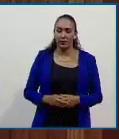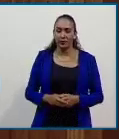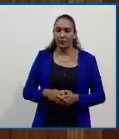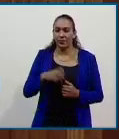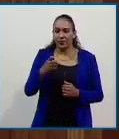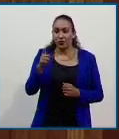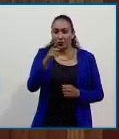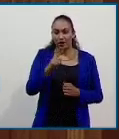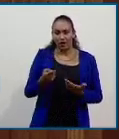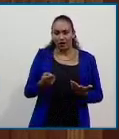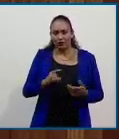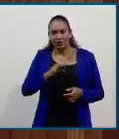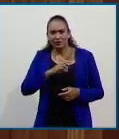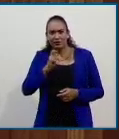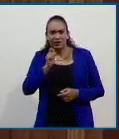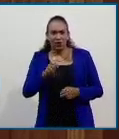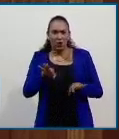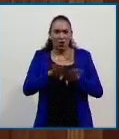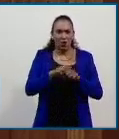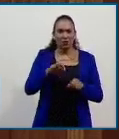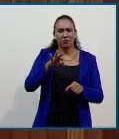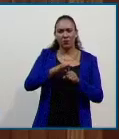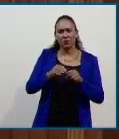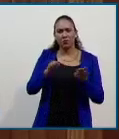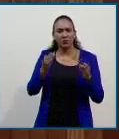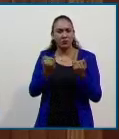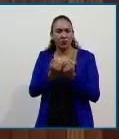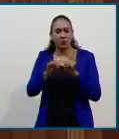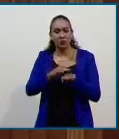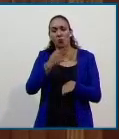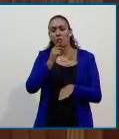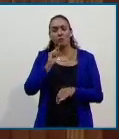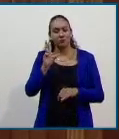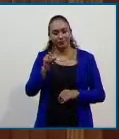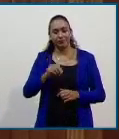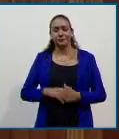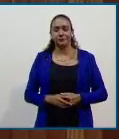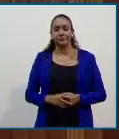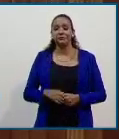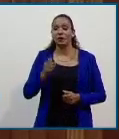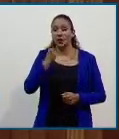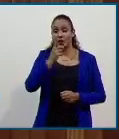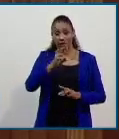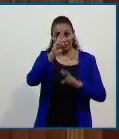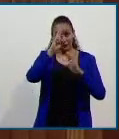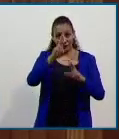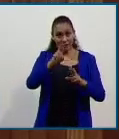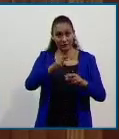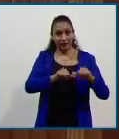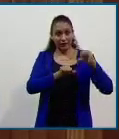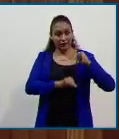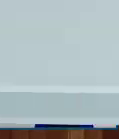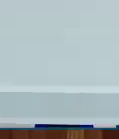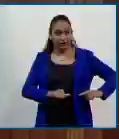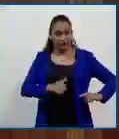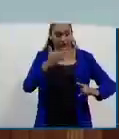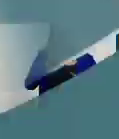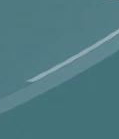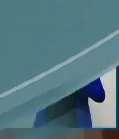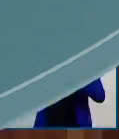temer a la democracia. La presidenta electa destacó el respeto a la separación de poderes.